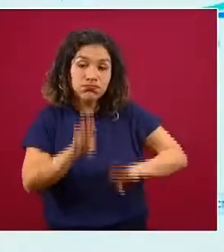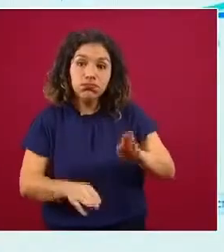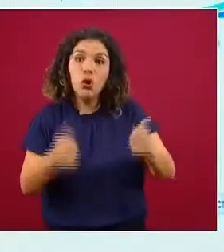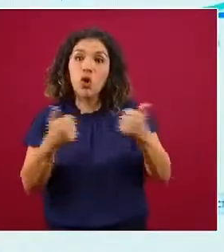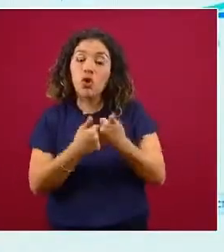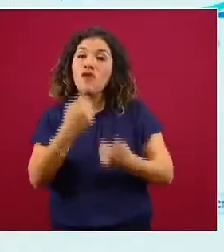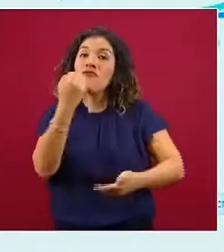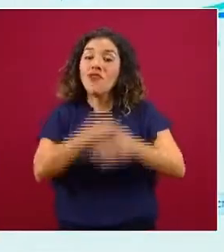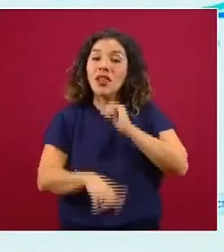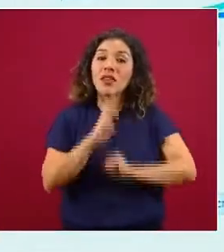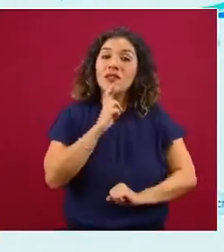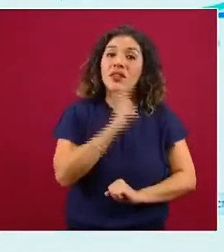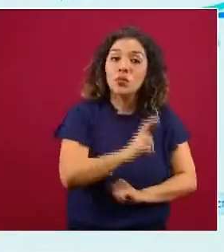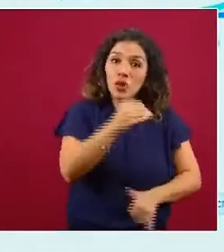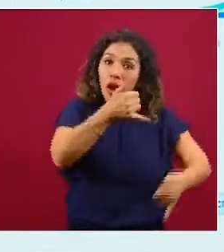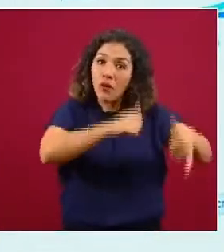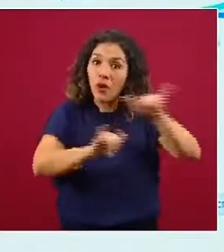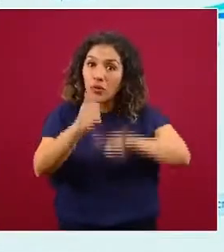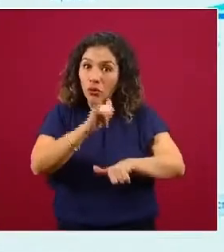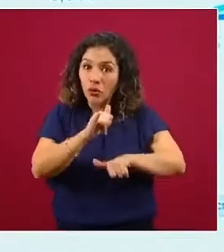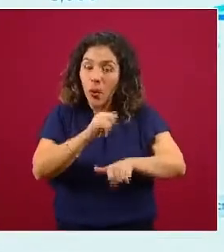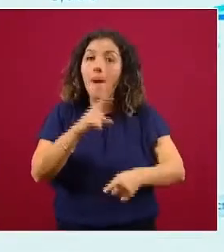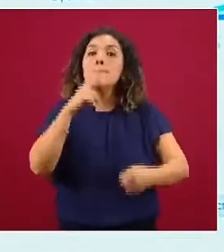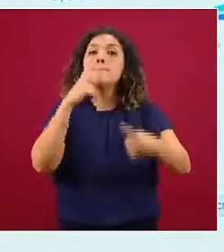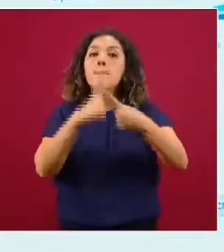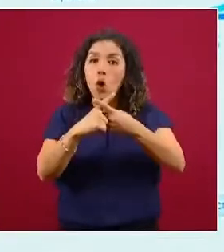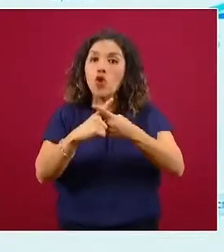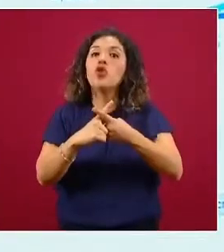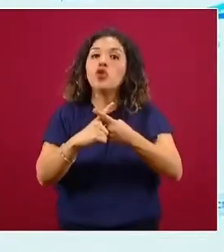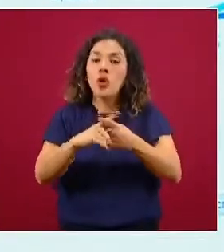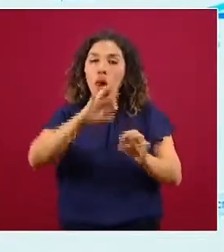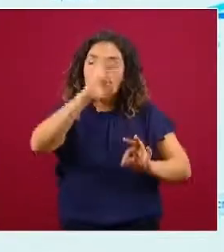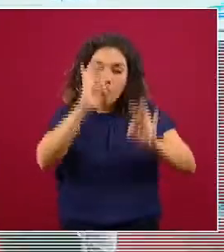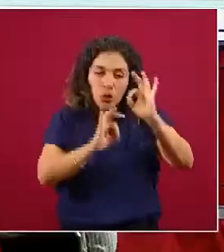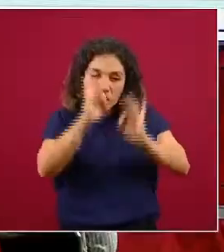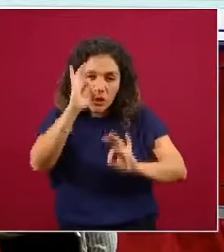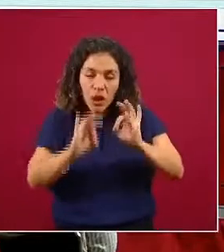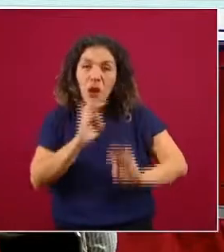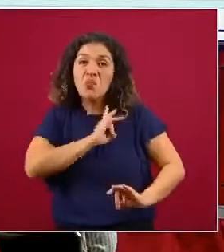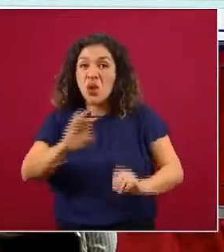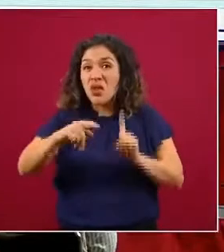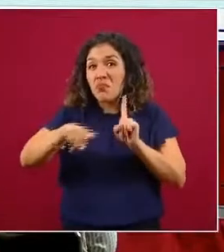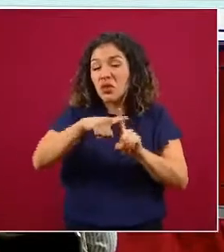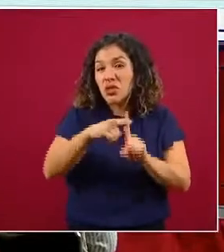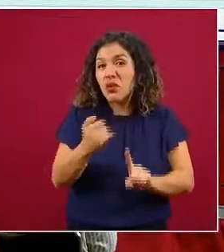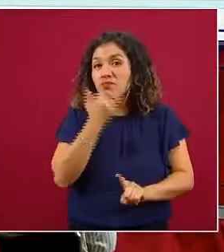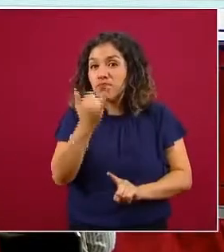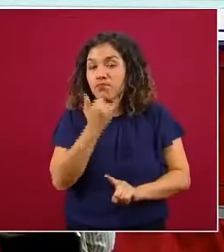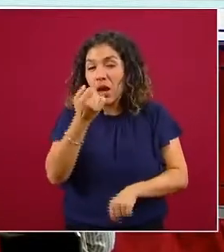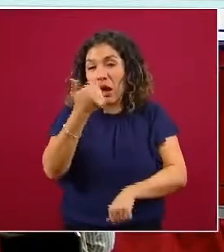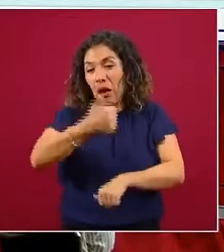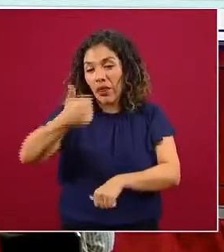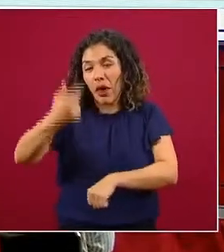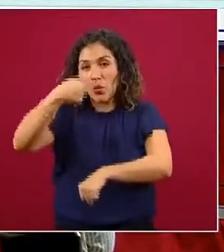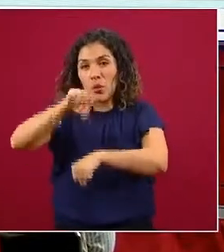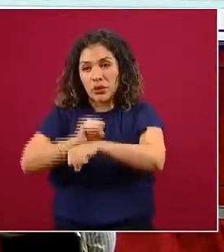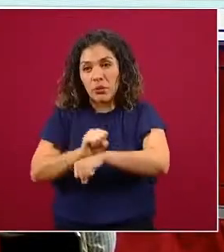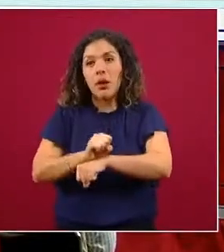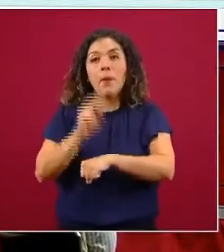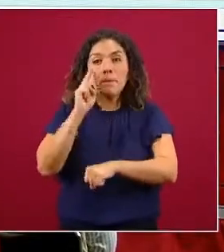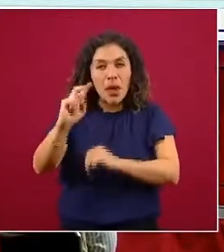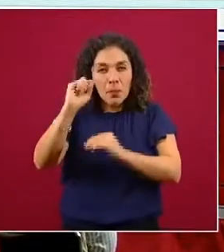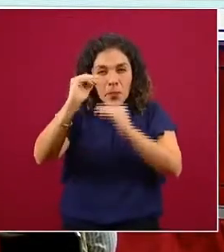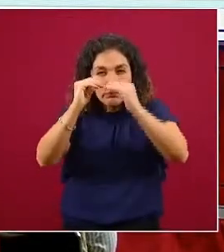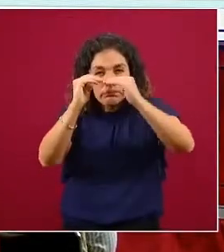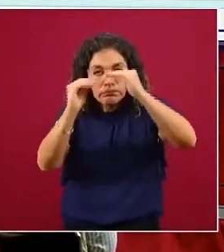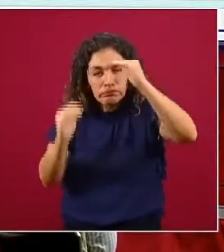tienen pendiente un resultado de laboratorio, multiplicadas por su porcentaje de positividad para cada semana. La disminución que